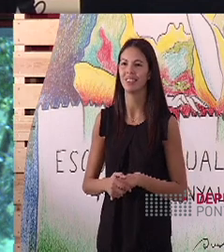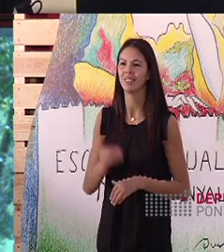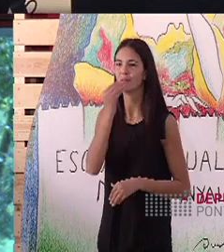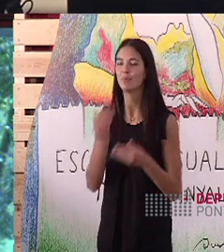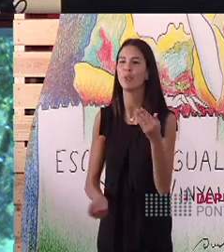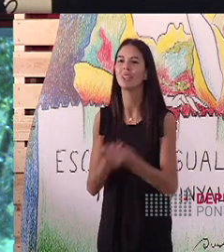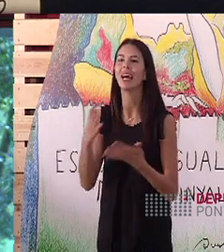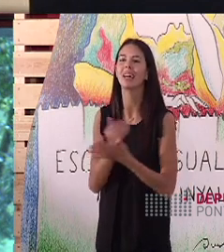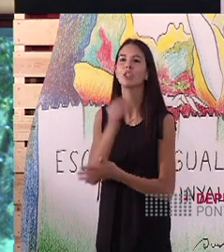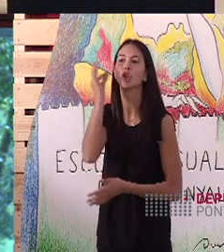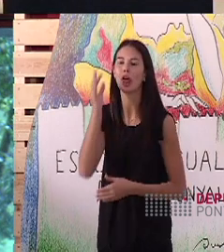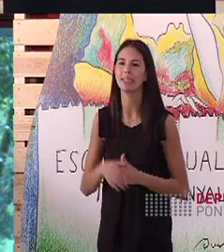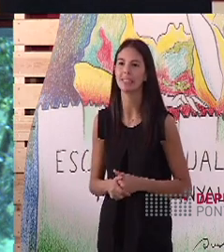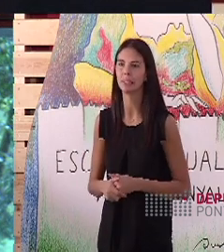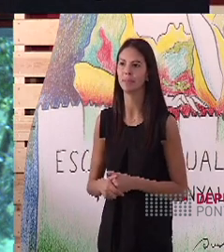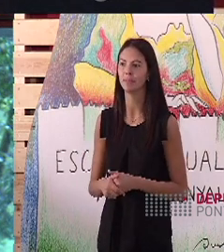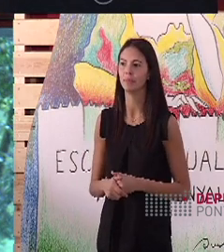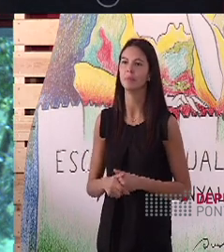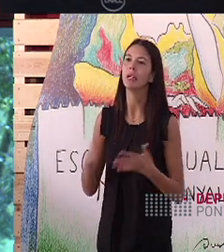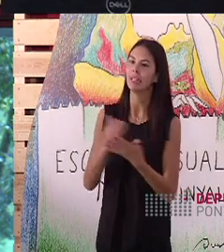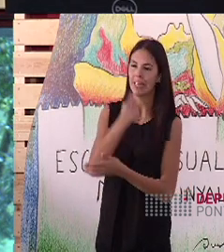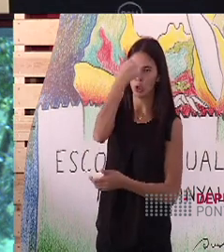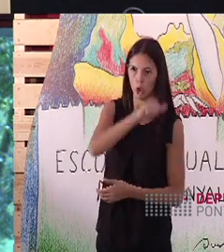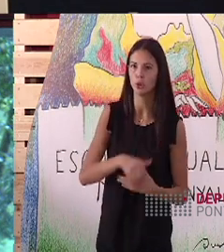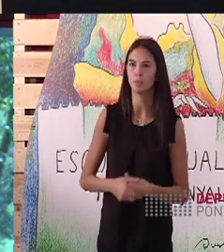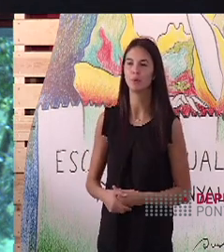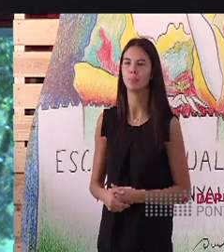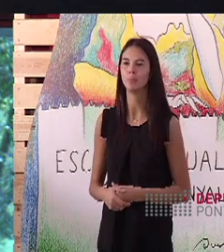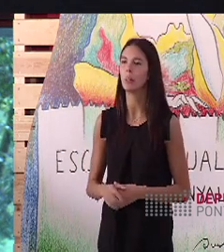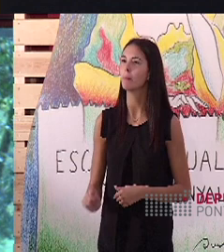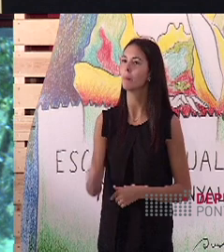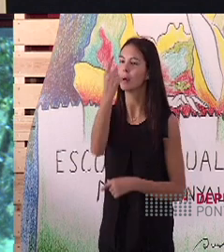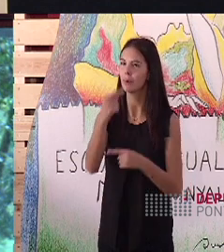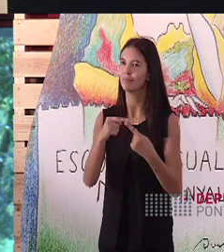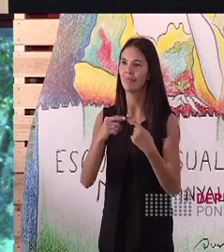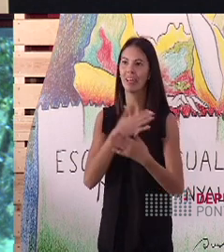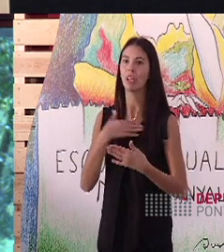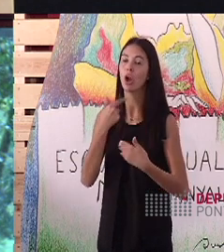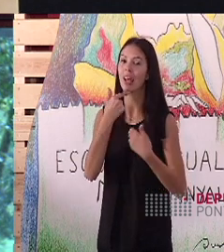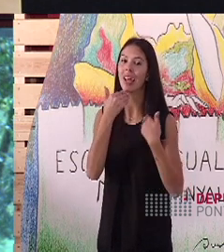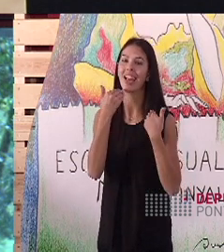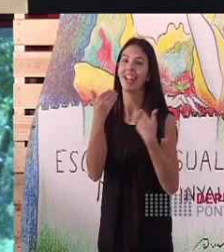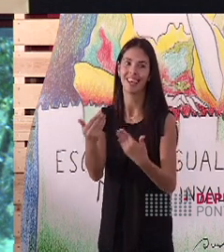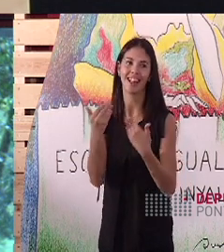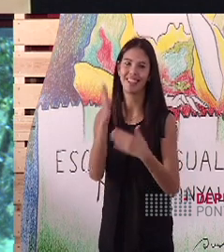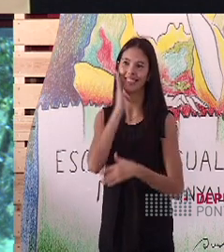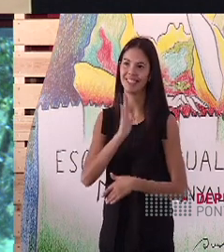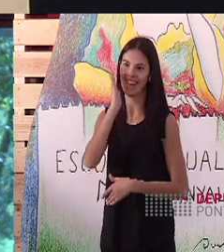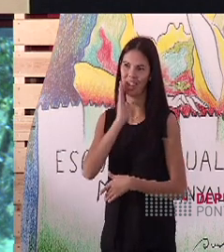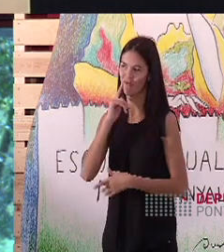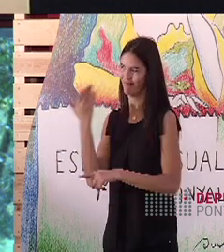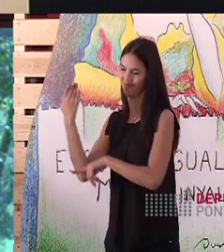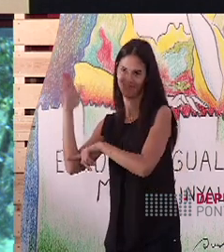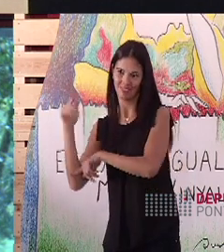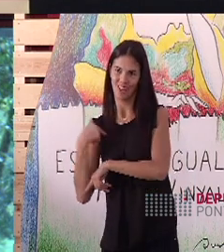Buenos días a todas y a todos. En primer lugar, quiero agradecer la cariñosa presentación